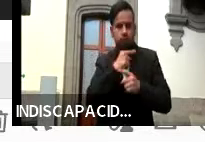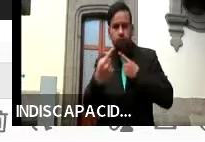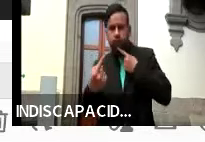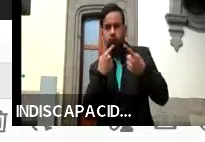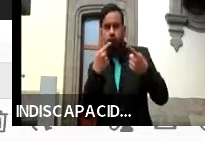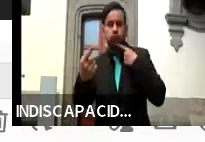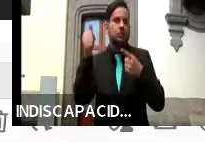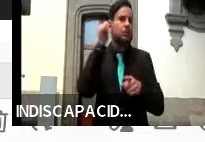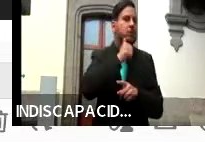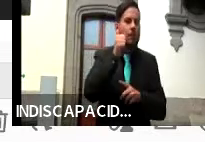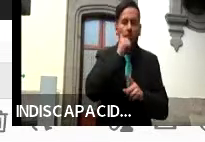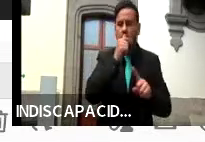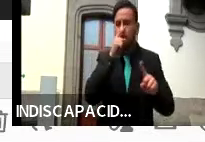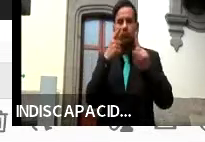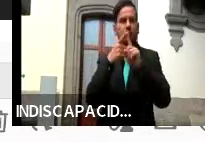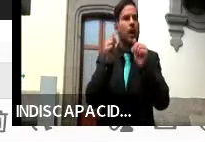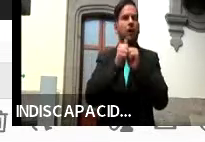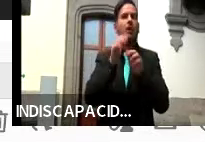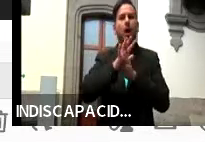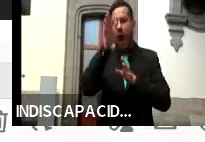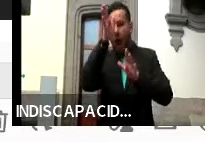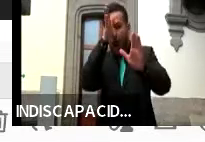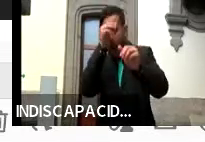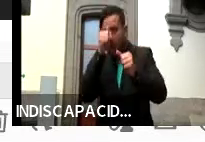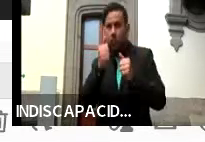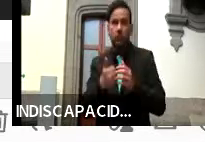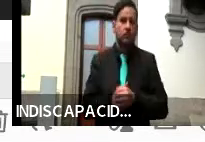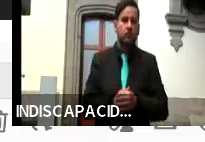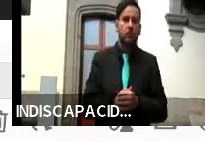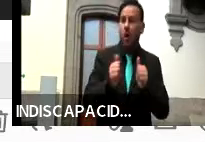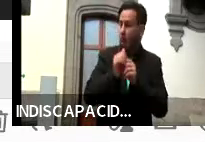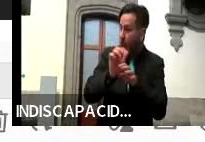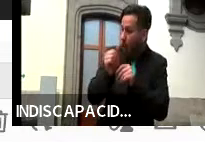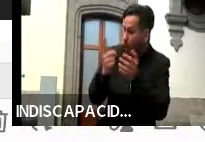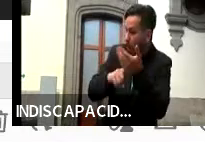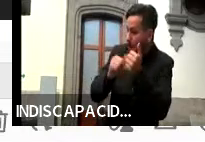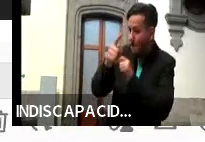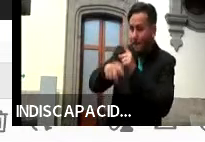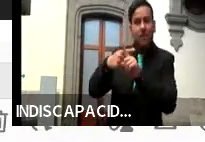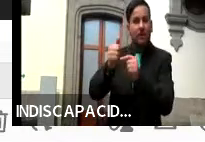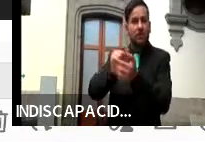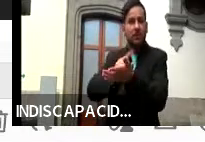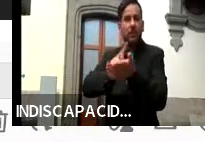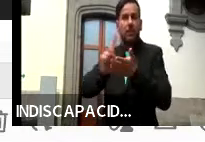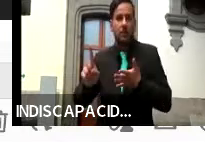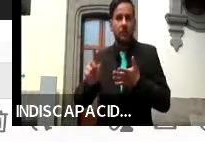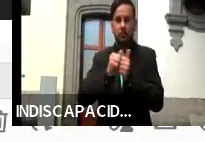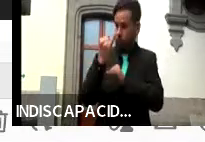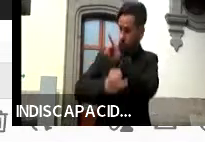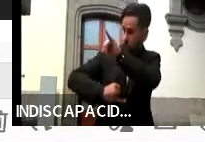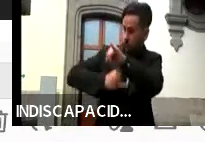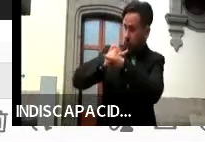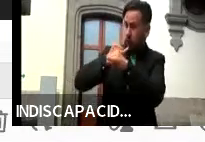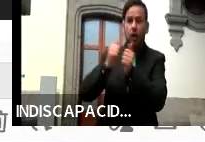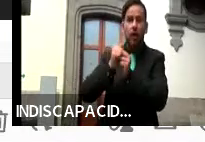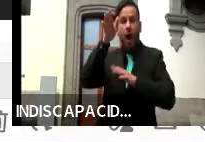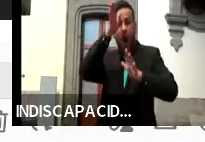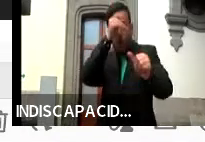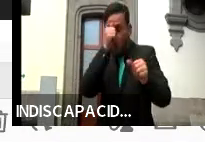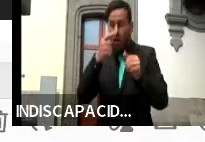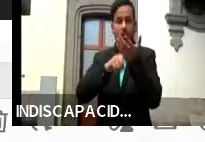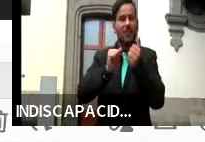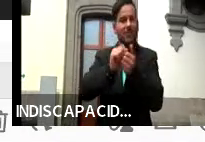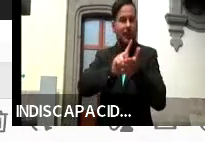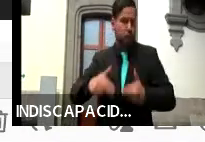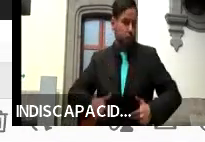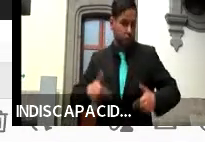base a la convención, siempre en base a los derechos establecidos en los tratados internacionales de derechos humanos del cual